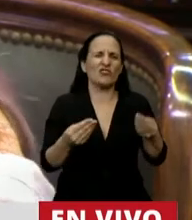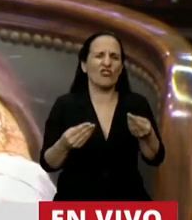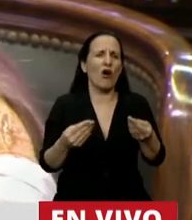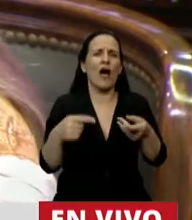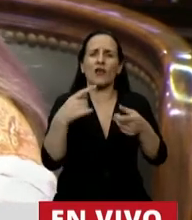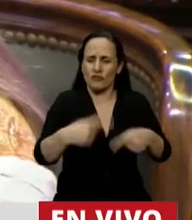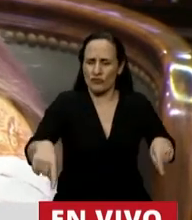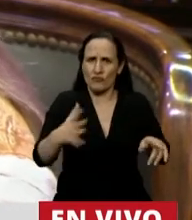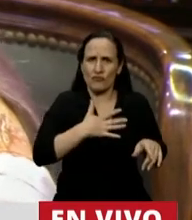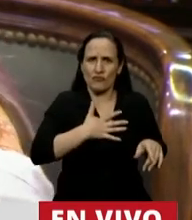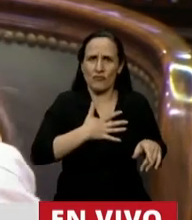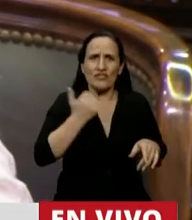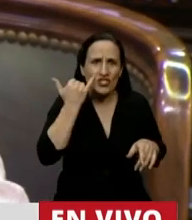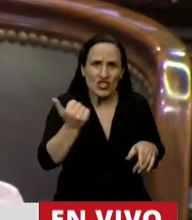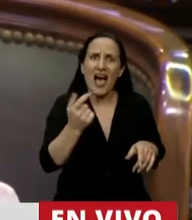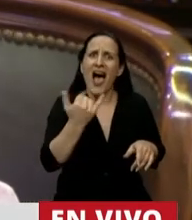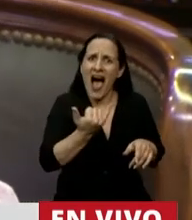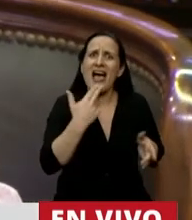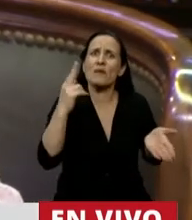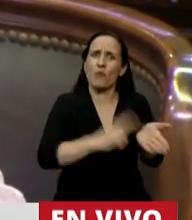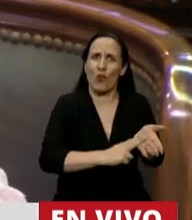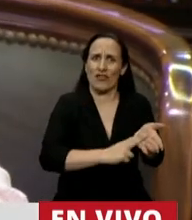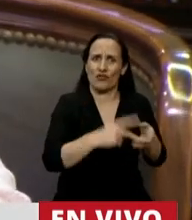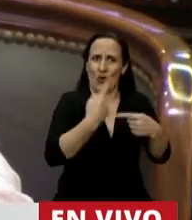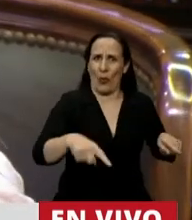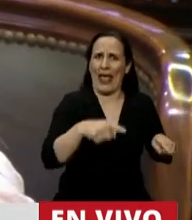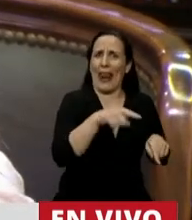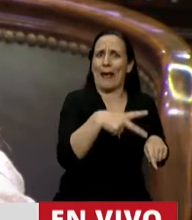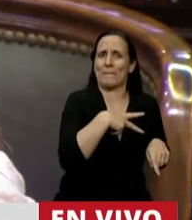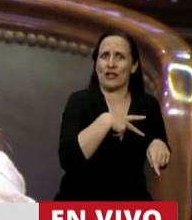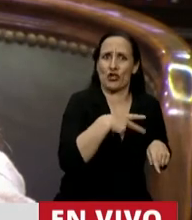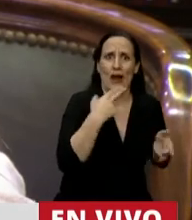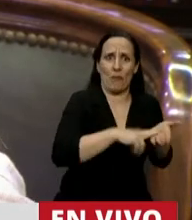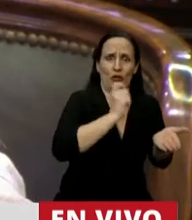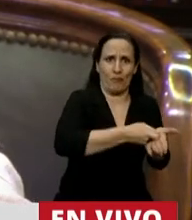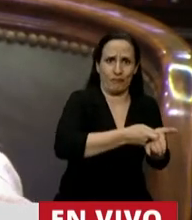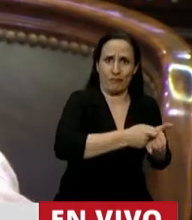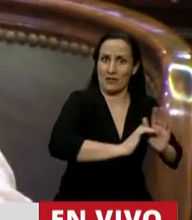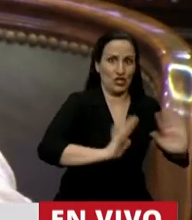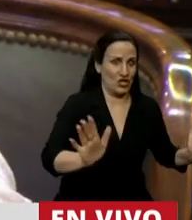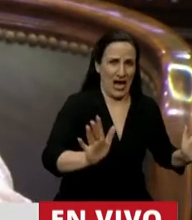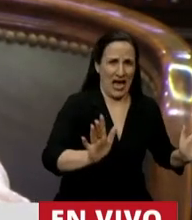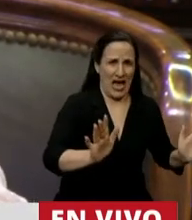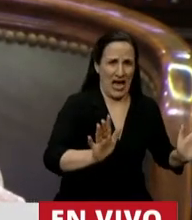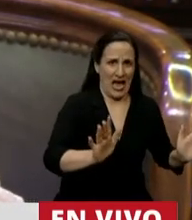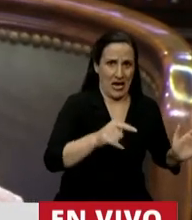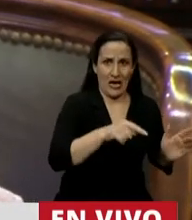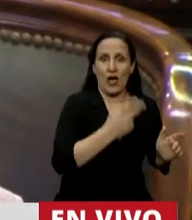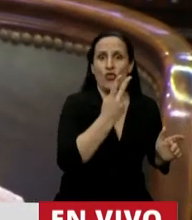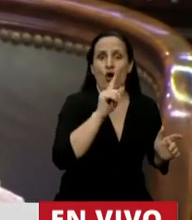los bienes que ya están afectados por el impuesto a bienes personales. Una persona que ya pagó bienes personales por